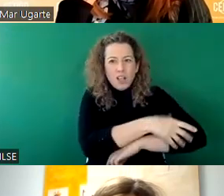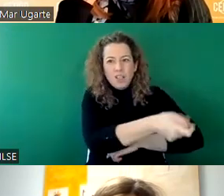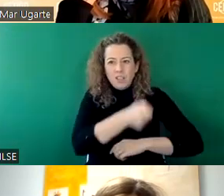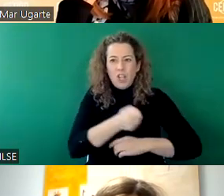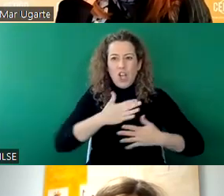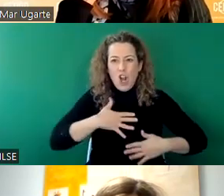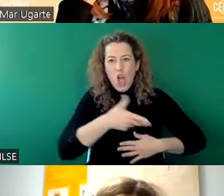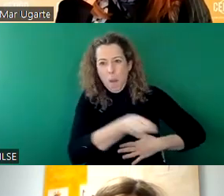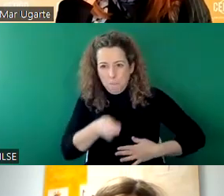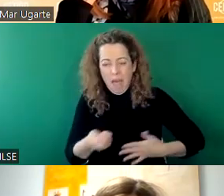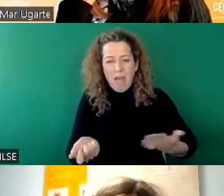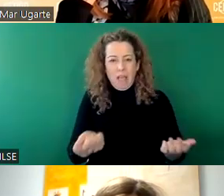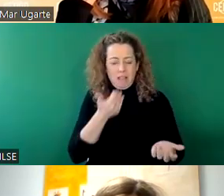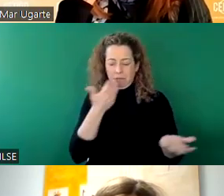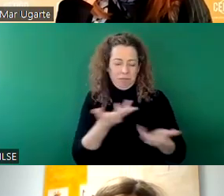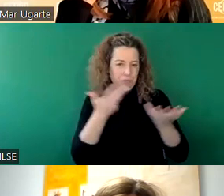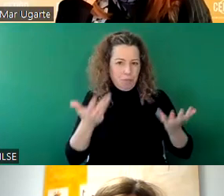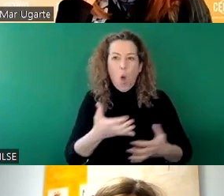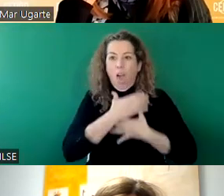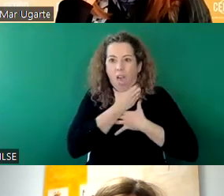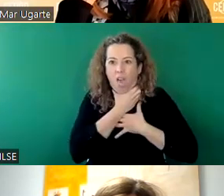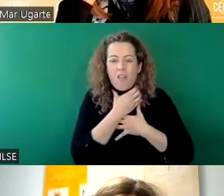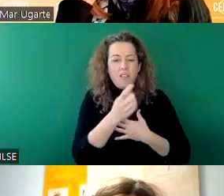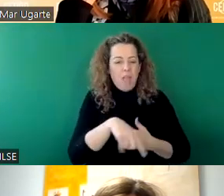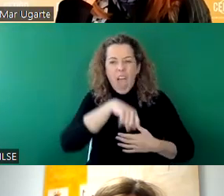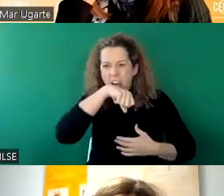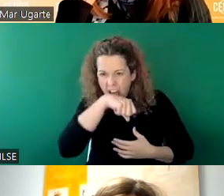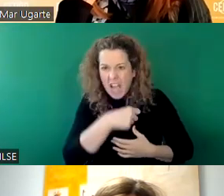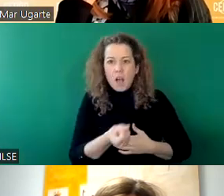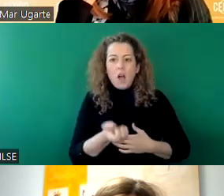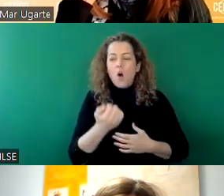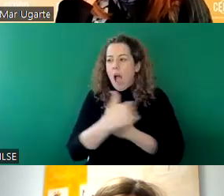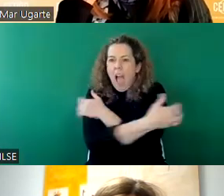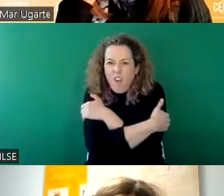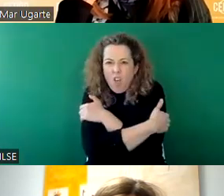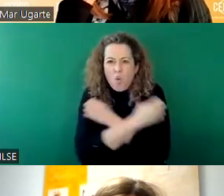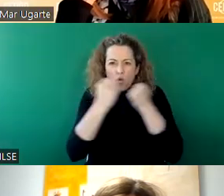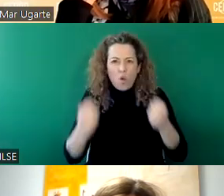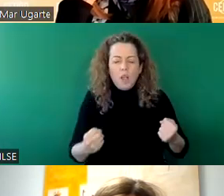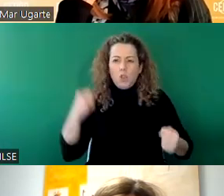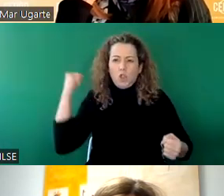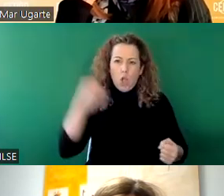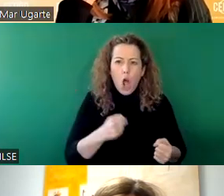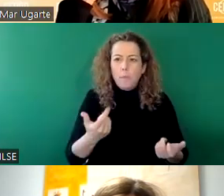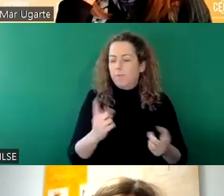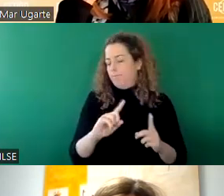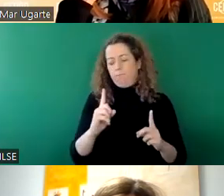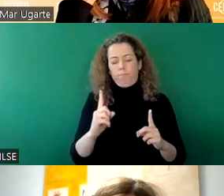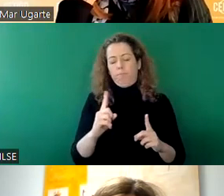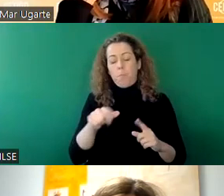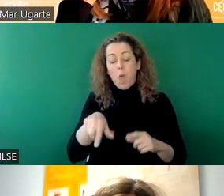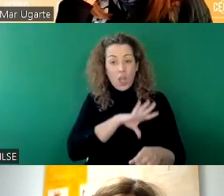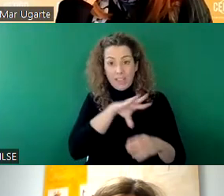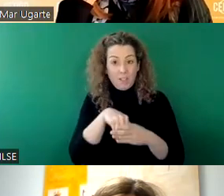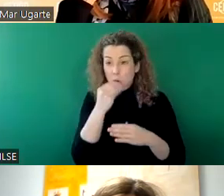ropa, tirones de pelo, incluso estrangulaciones, bocados, abrazos de oso, golpes. Lo importante en este tipo de intervenciones es que